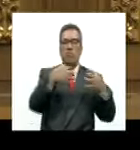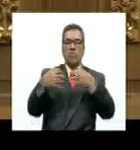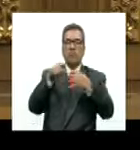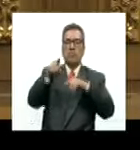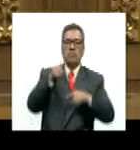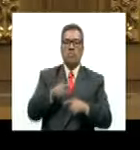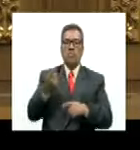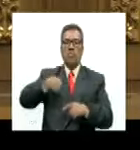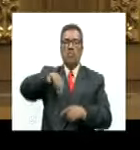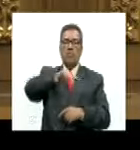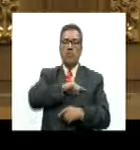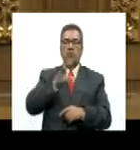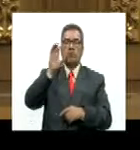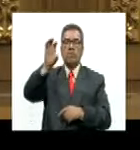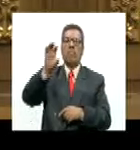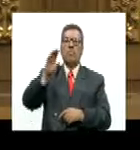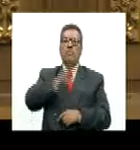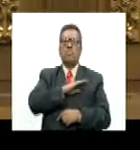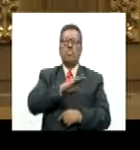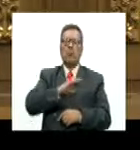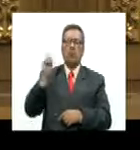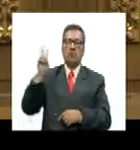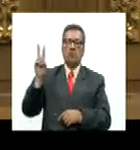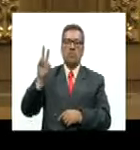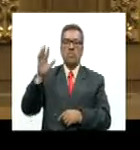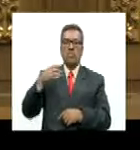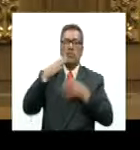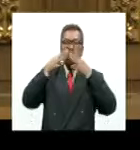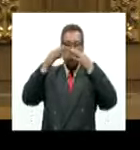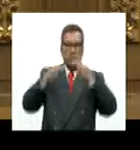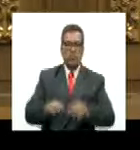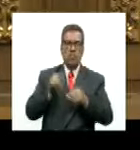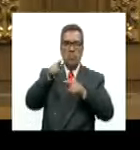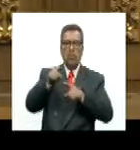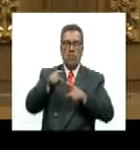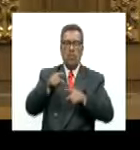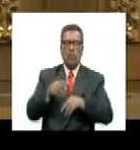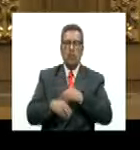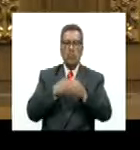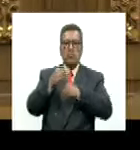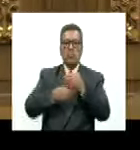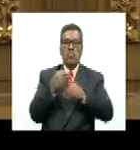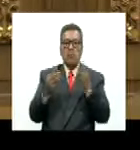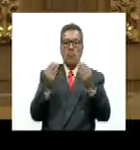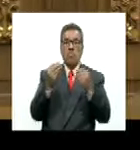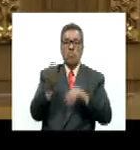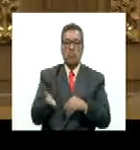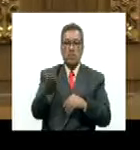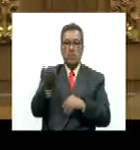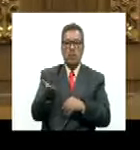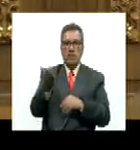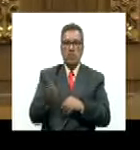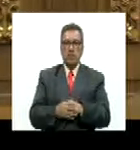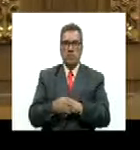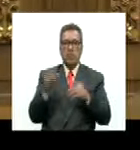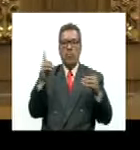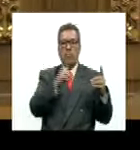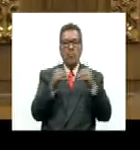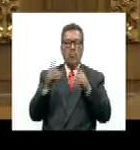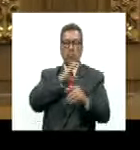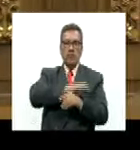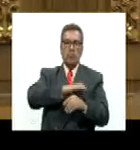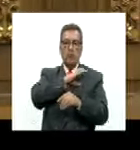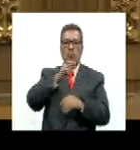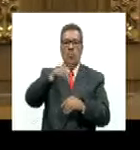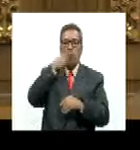en contra de nuestro país. Y por supuesto, esto formó parte muy importante del debate de la Comisión